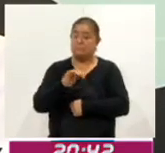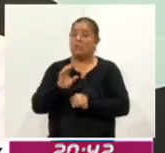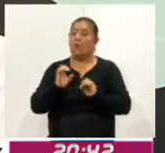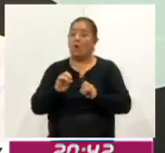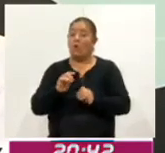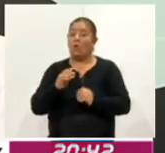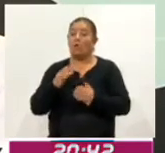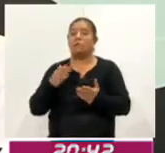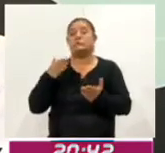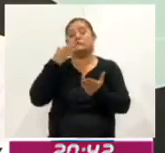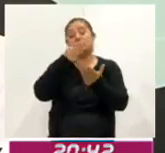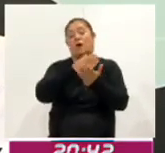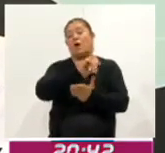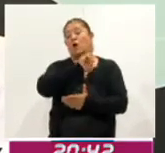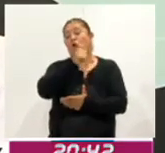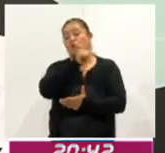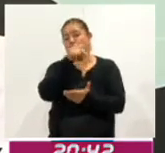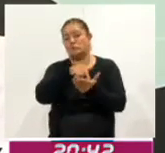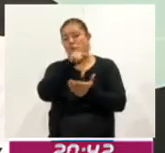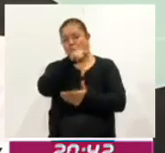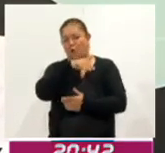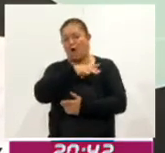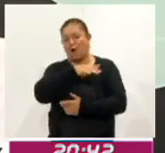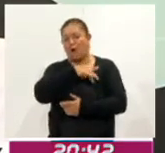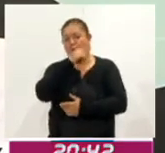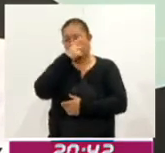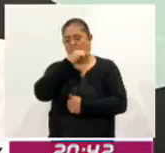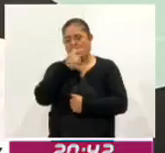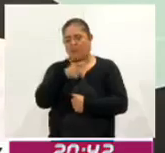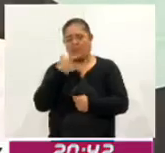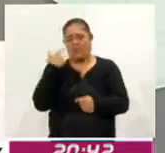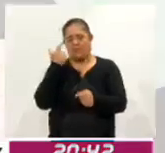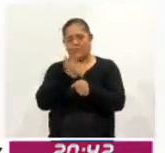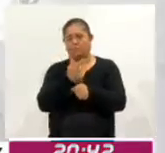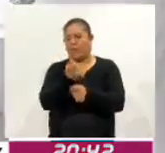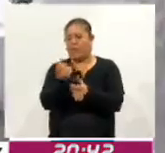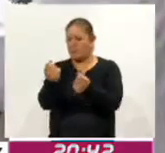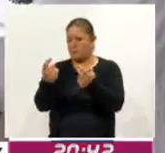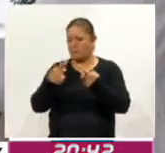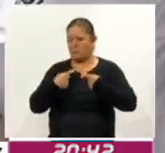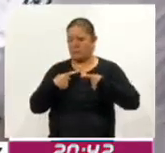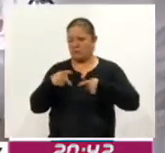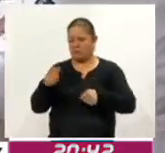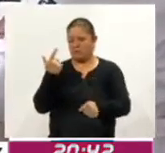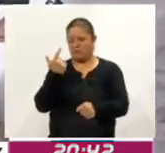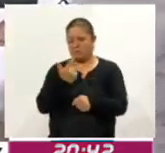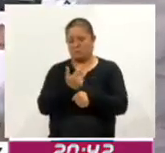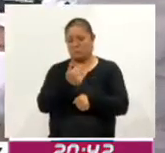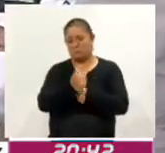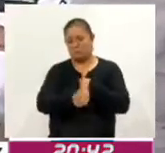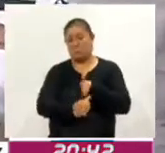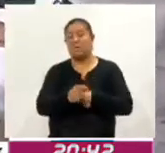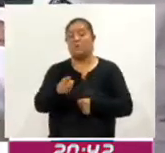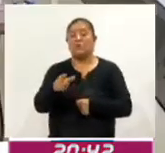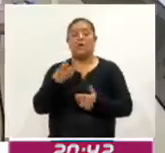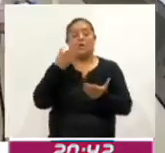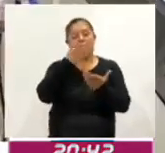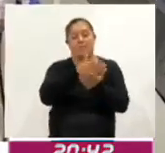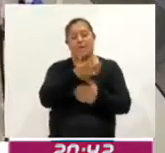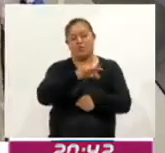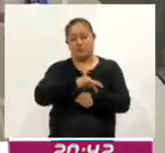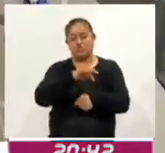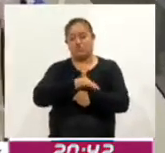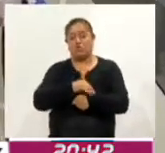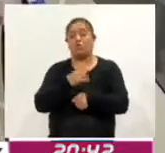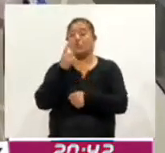centro que tenga alguna infraestructura para determinados pacientes. La recomendación general es visitar a su médico por lo menos